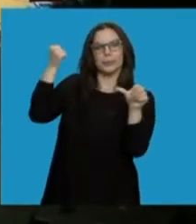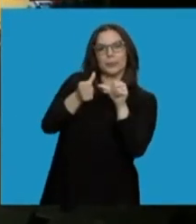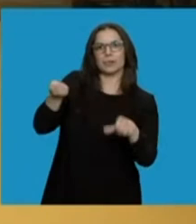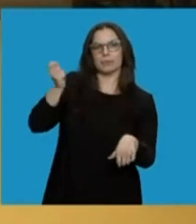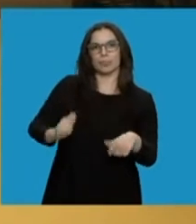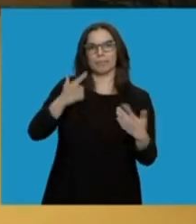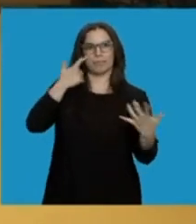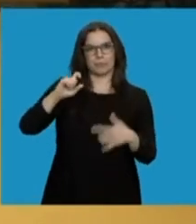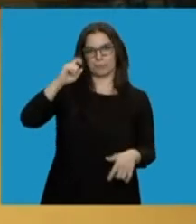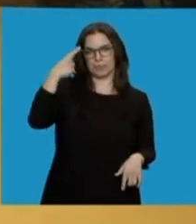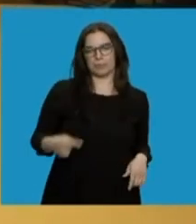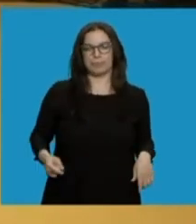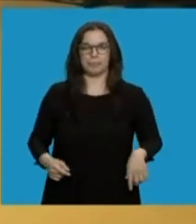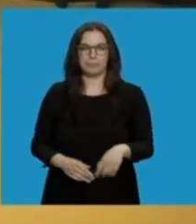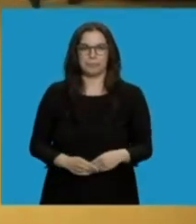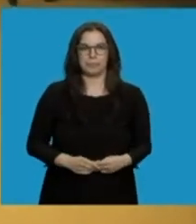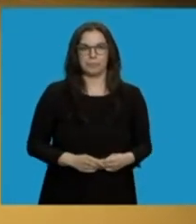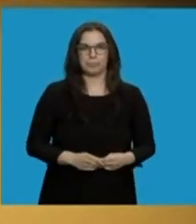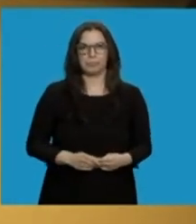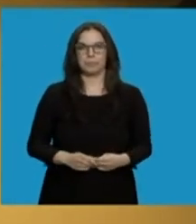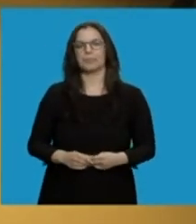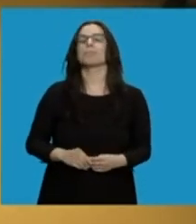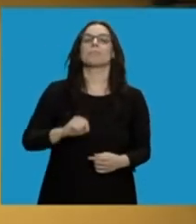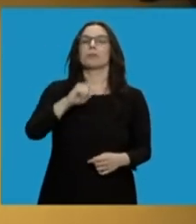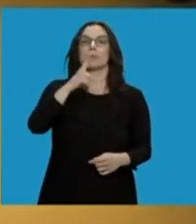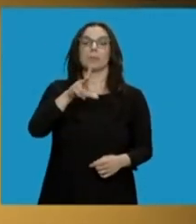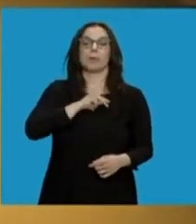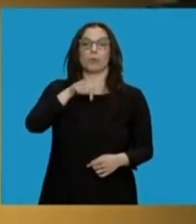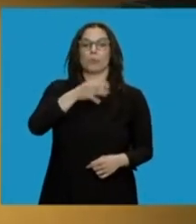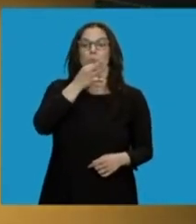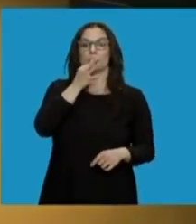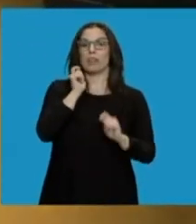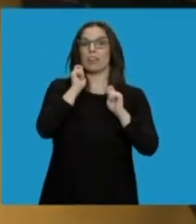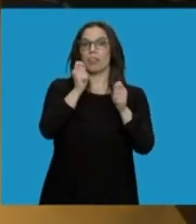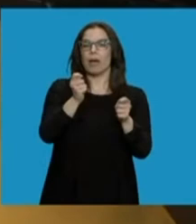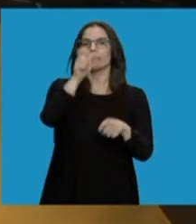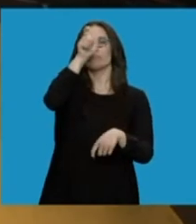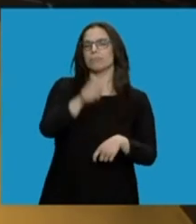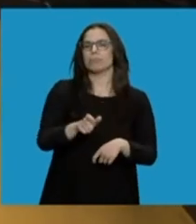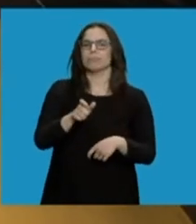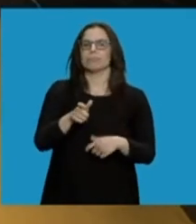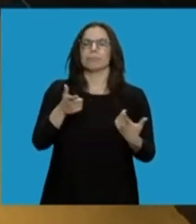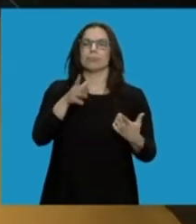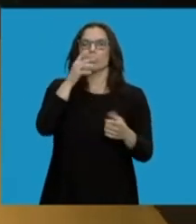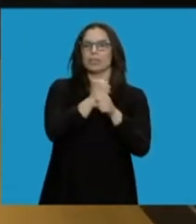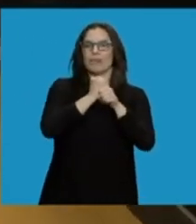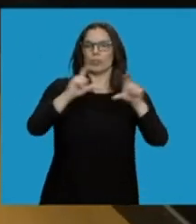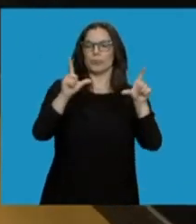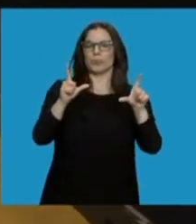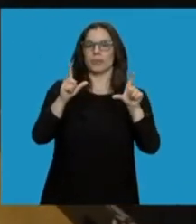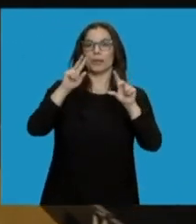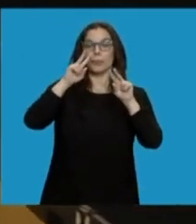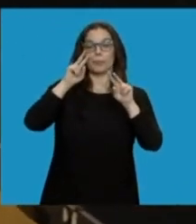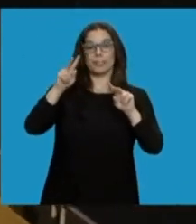más destacada en esta comunidad autónoma. El primer premio que vamos a entregar esta tarde se concede a un trabajo televisivo emitido el 26